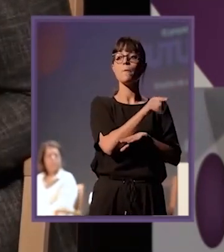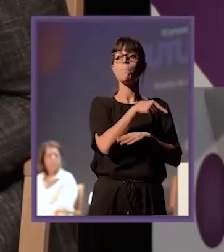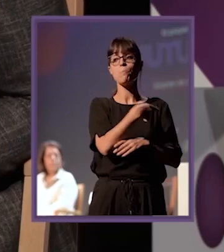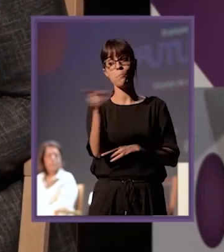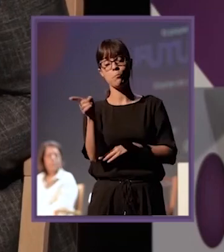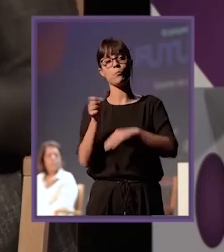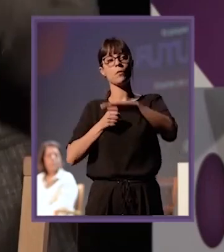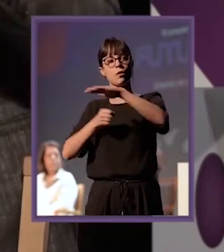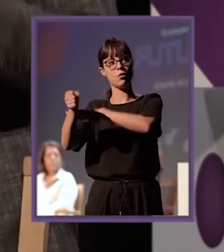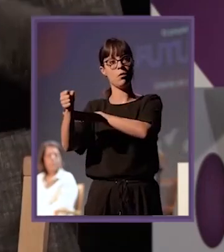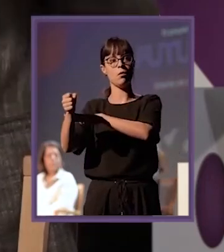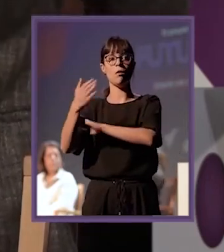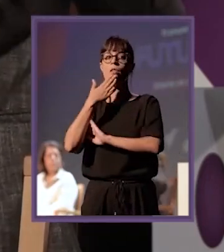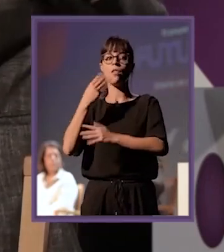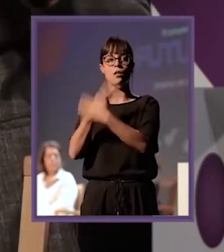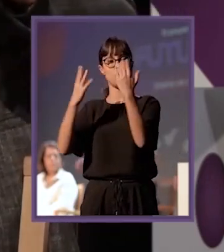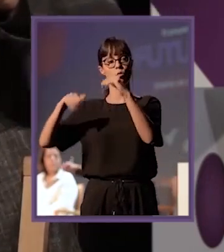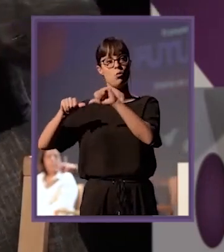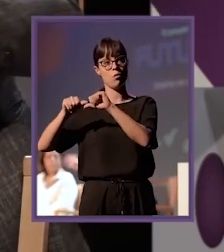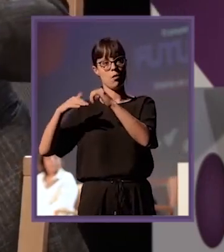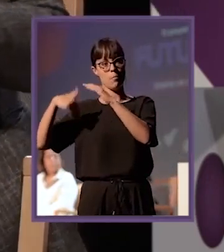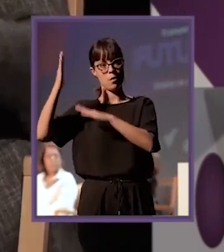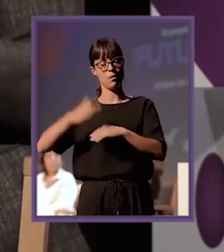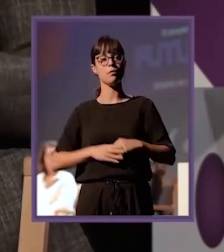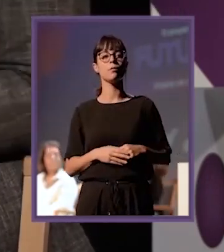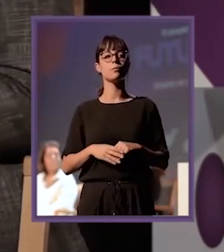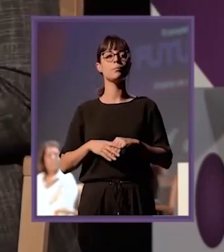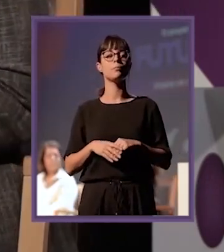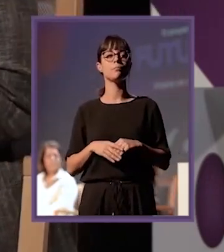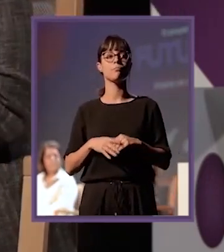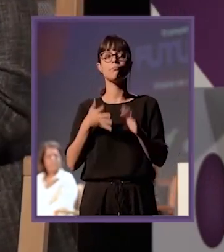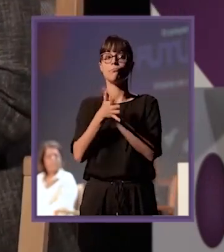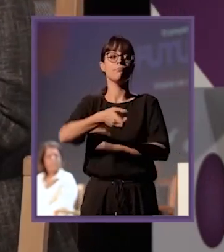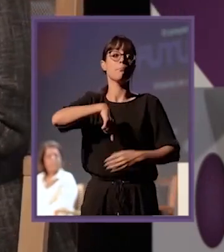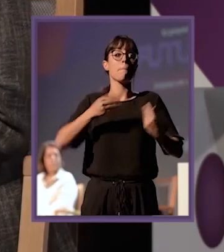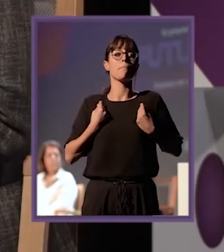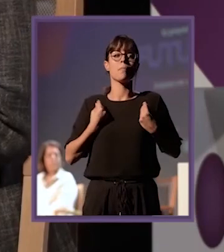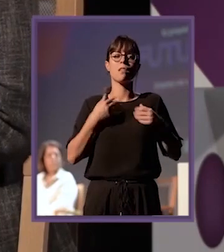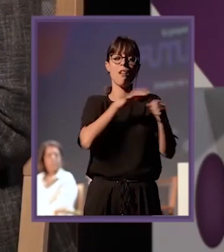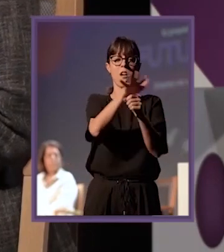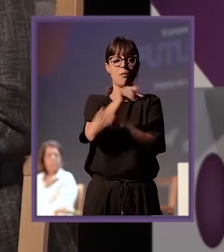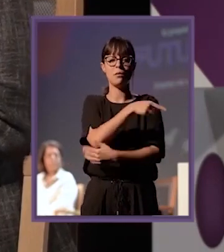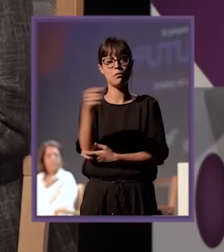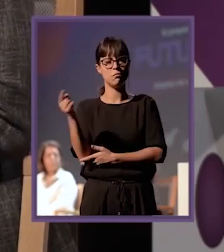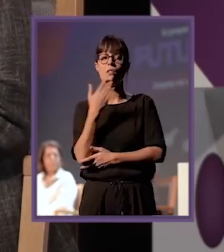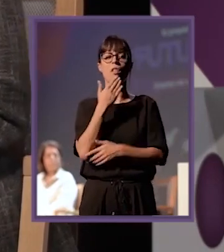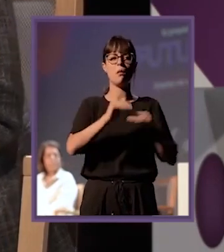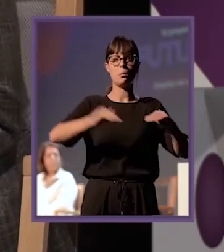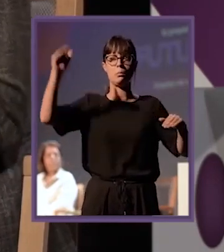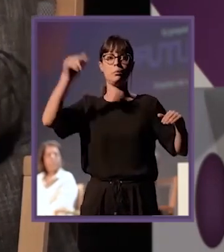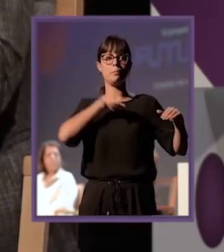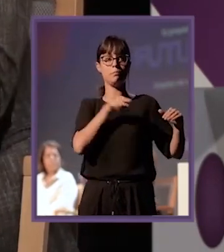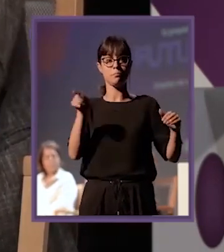forma parte del Canarias Te Cuida. Como ven, es que intentamos tocar todos los ámbitos de la vida. Como dijo la viceconsejera, tenemos varias